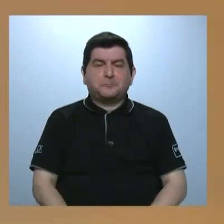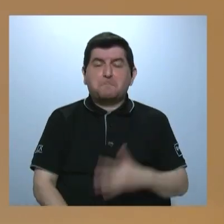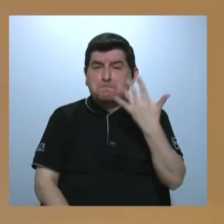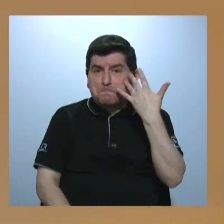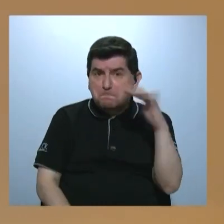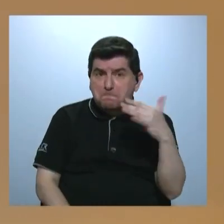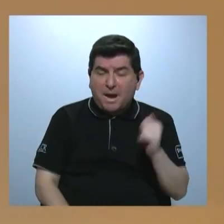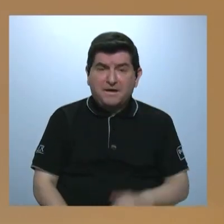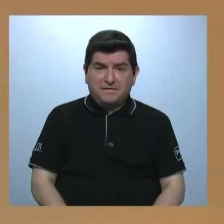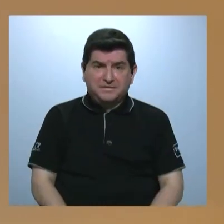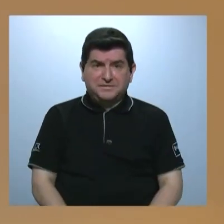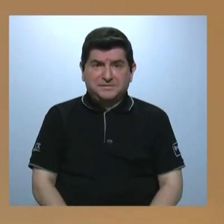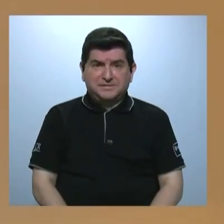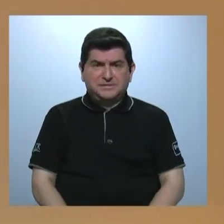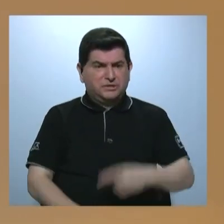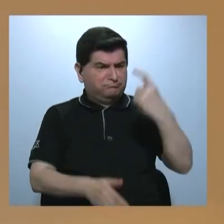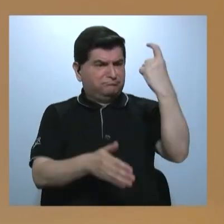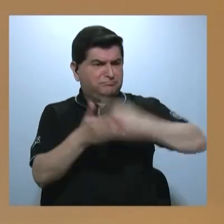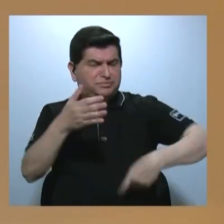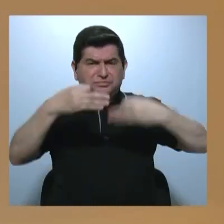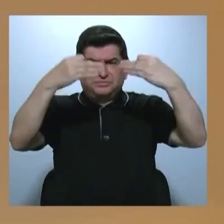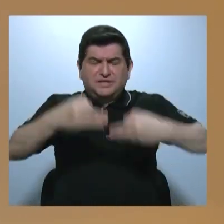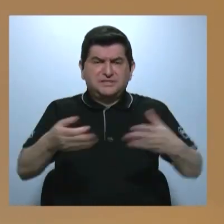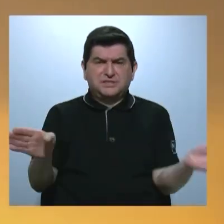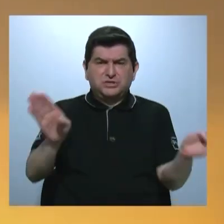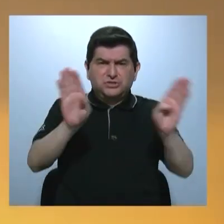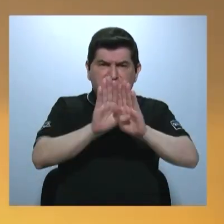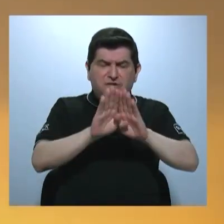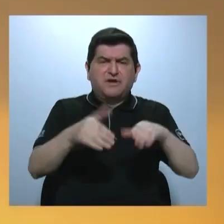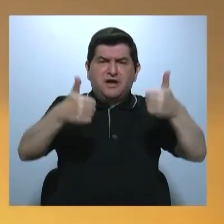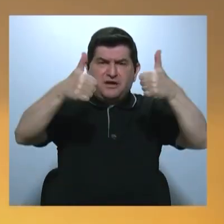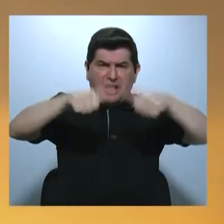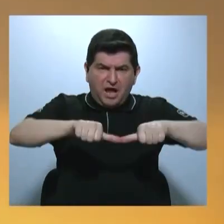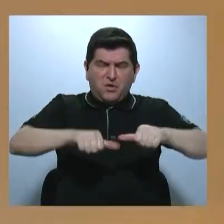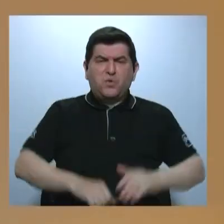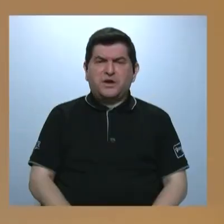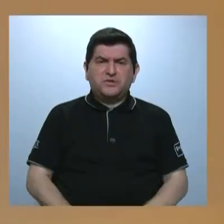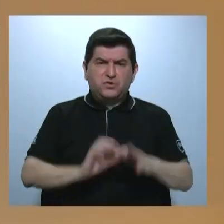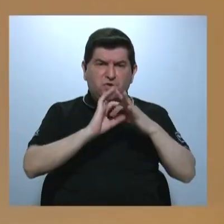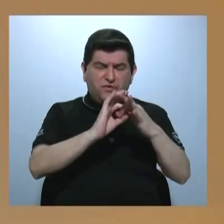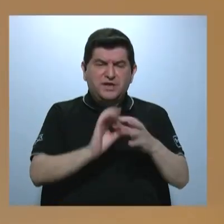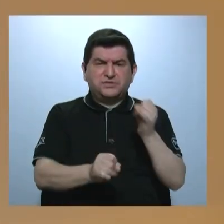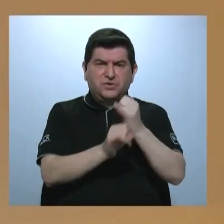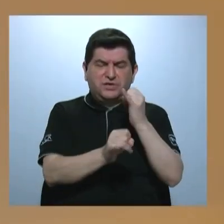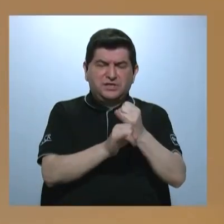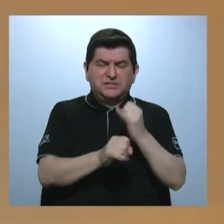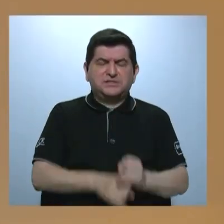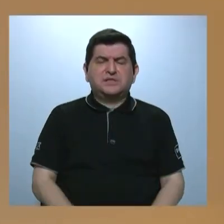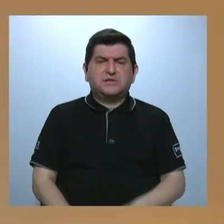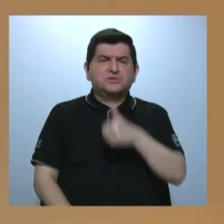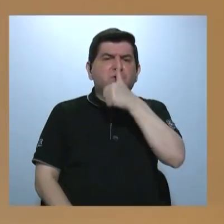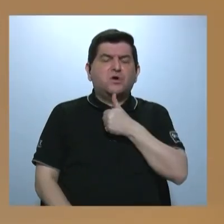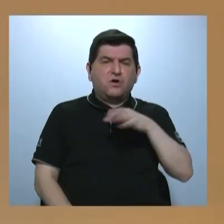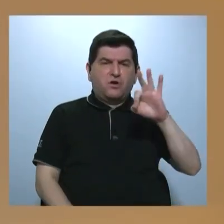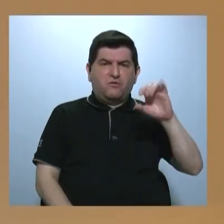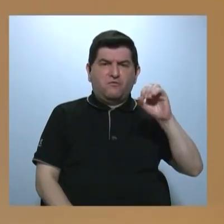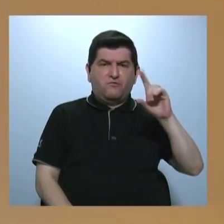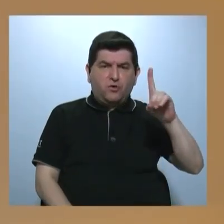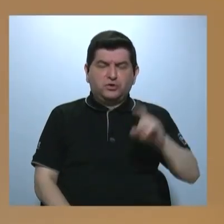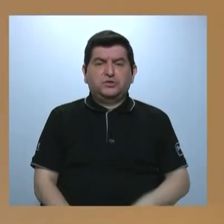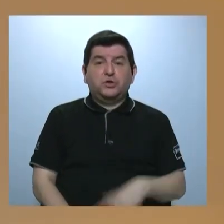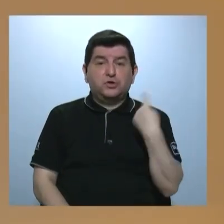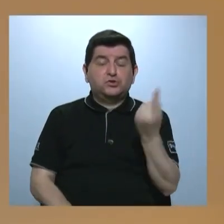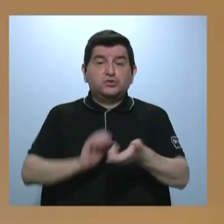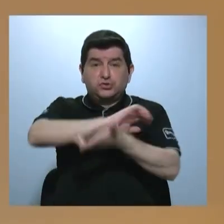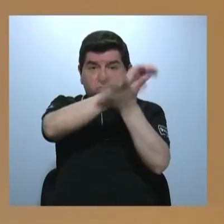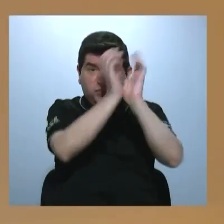pareciera demasiado drástico la decisión de cerrar un convenio, de finiquitar una relación con un ente privado como la Fundación Homo Ardengo, para que al final el único cambio que